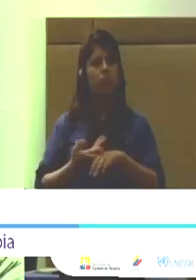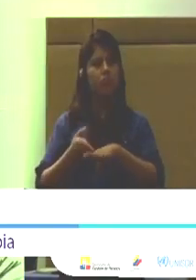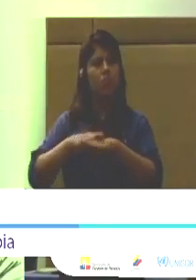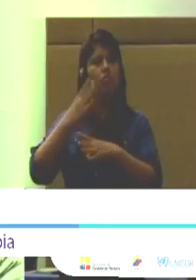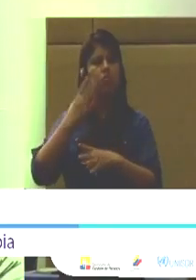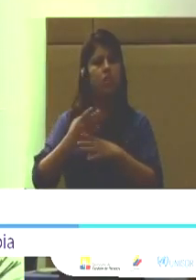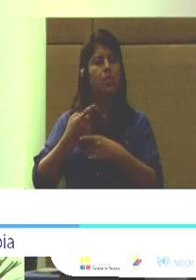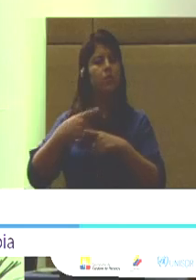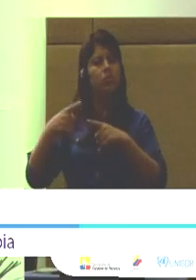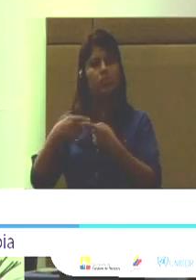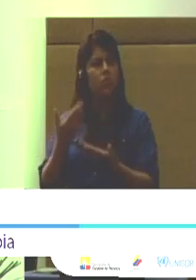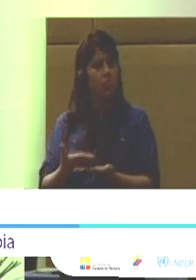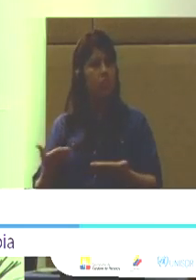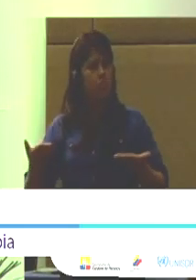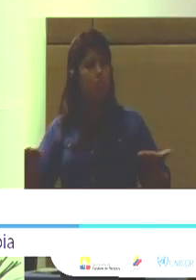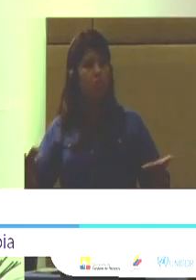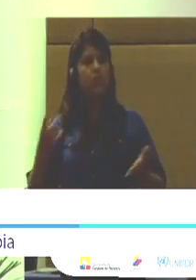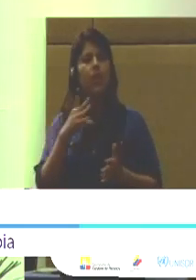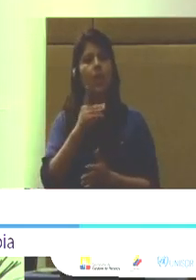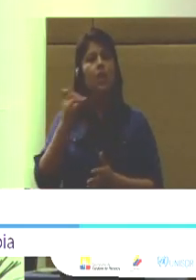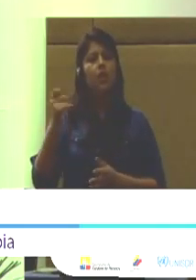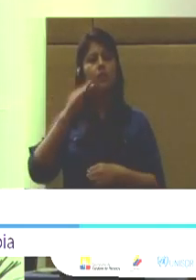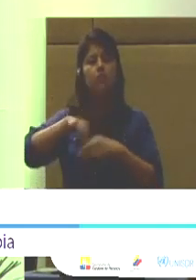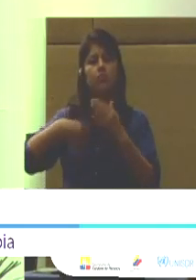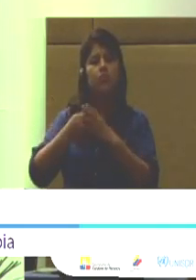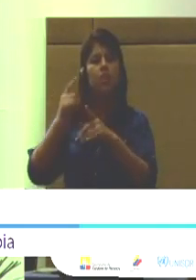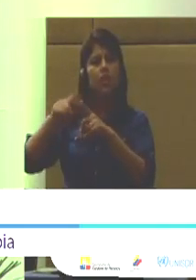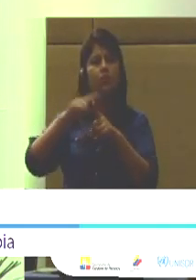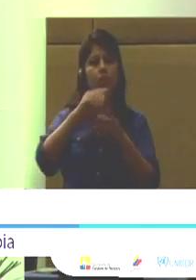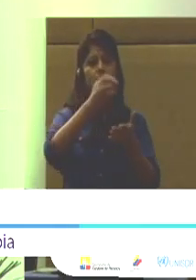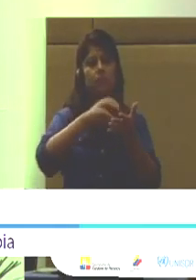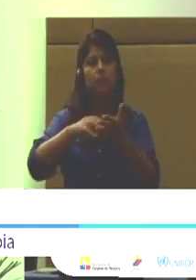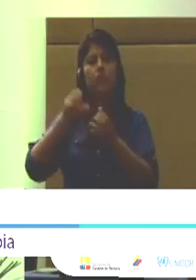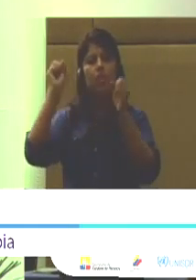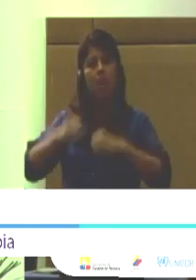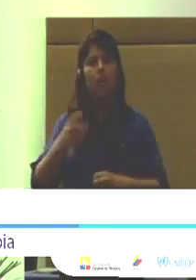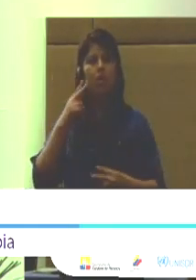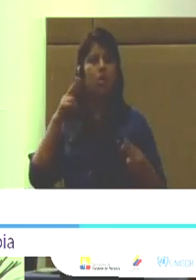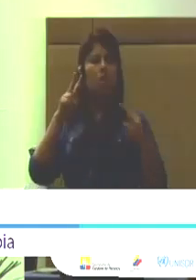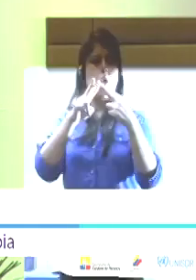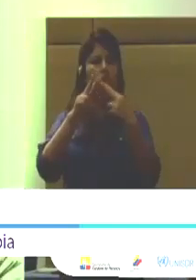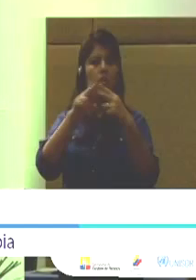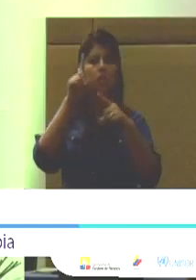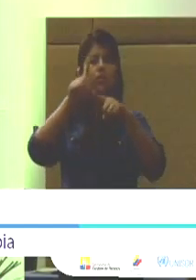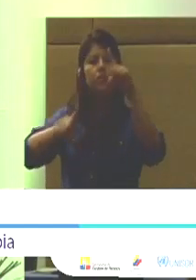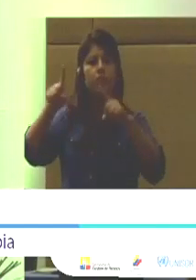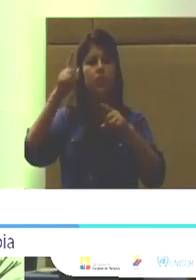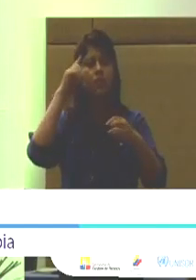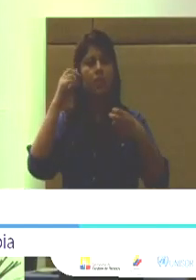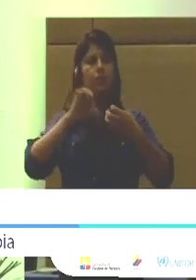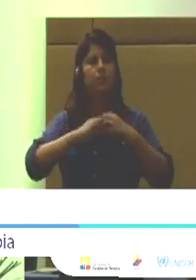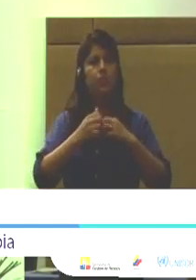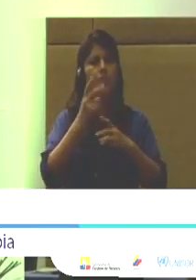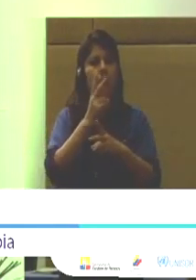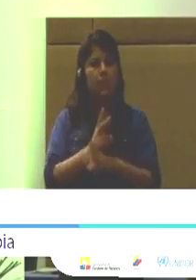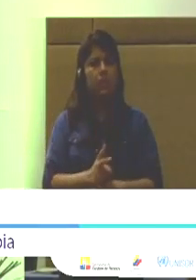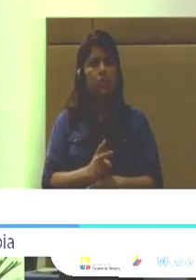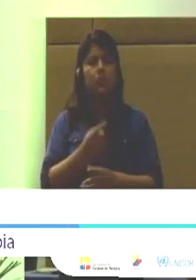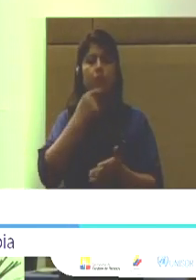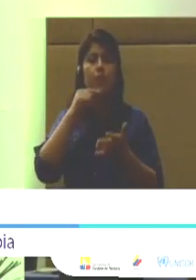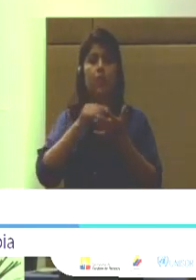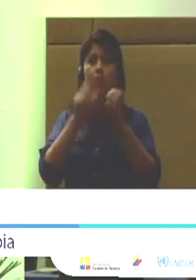cosas, de estos aspectos. Hay que conocer las amenazas. Hay que conocer las